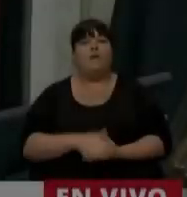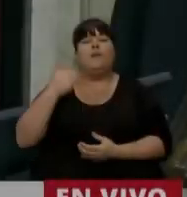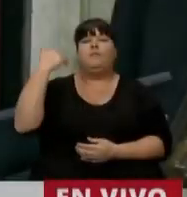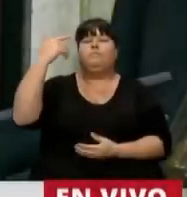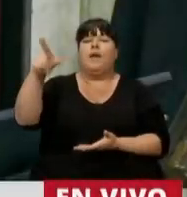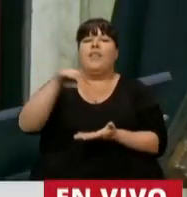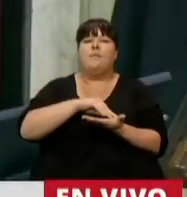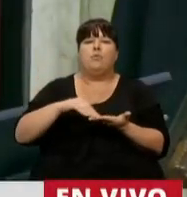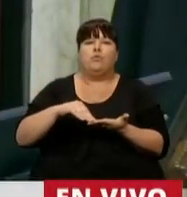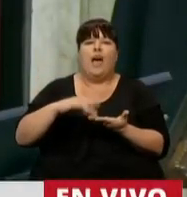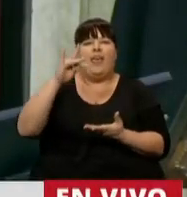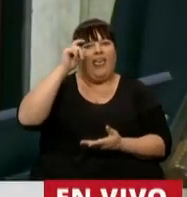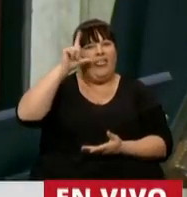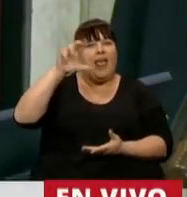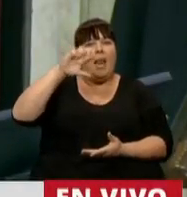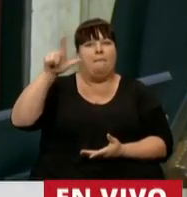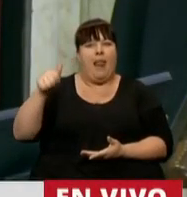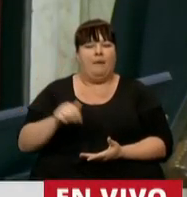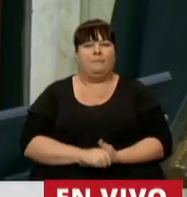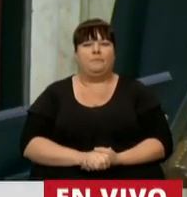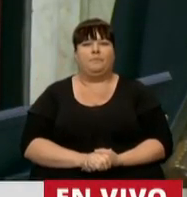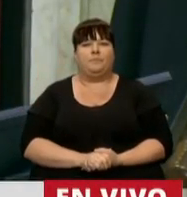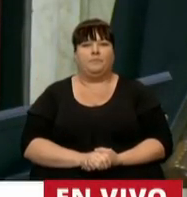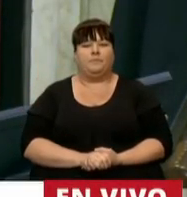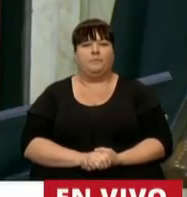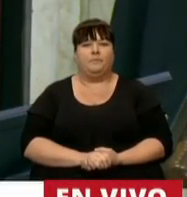La palabra la diputada Romina del Pla.